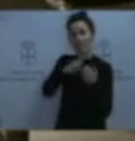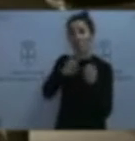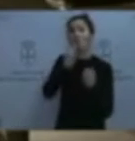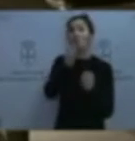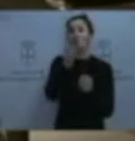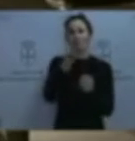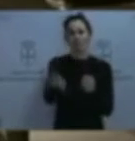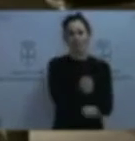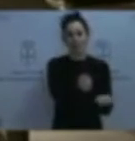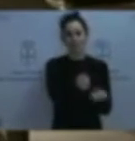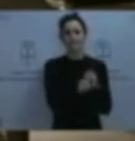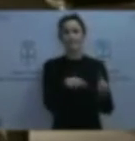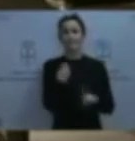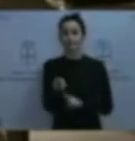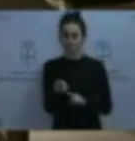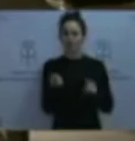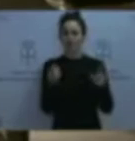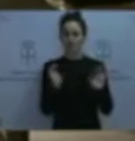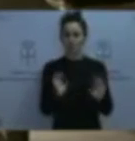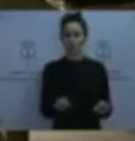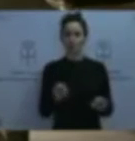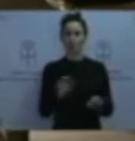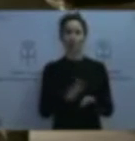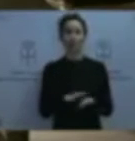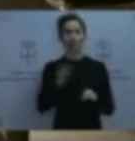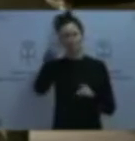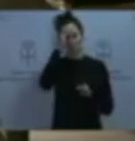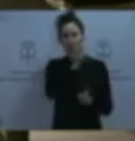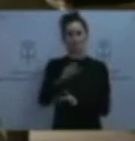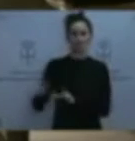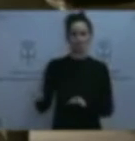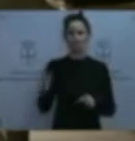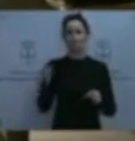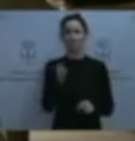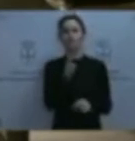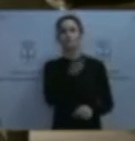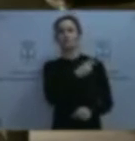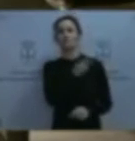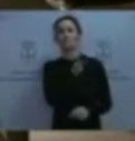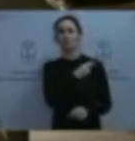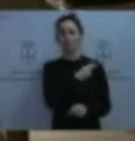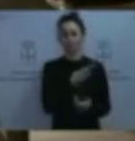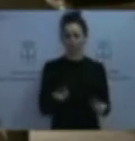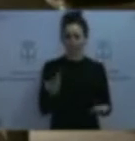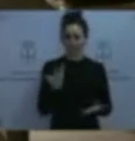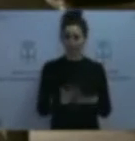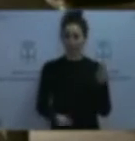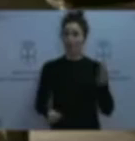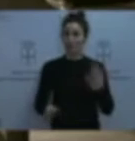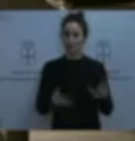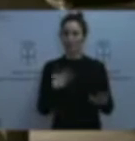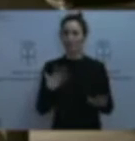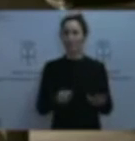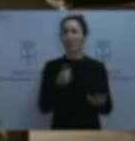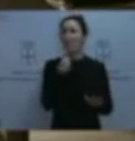fueron condenados por socavar la moral de la tropa, pero fueron capaces de, sobre todo, señalar una cosa